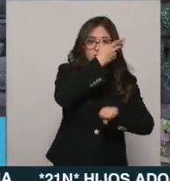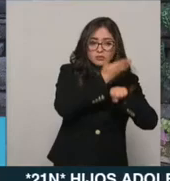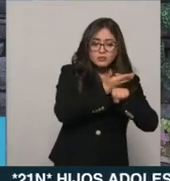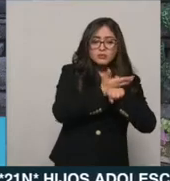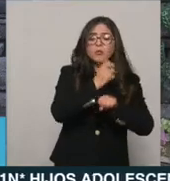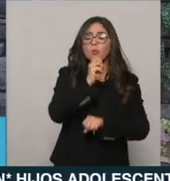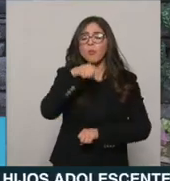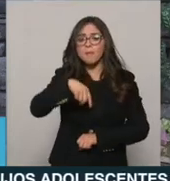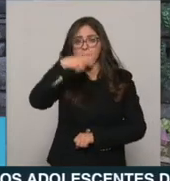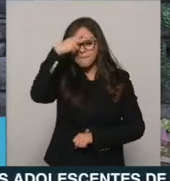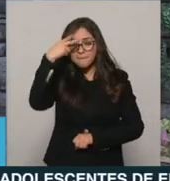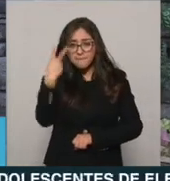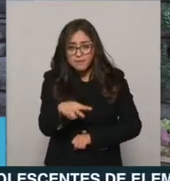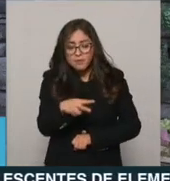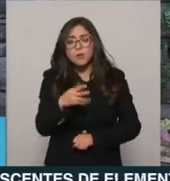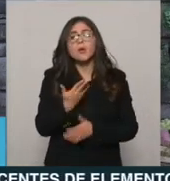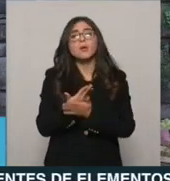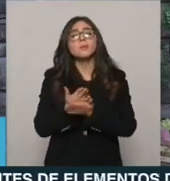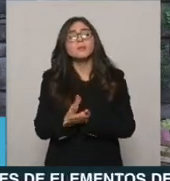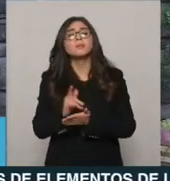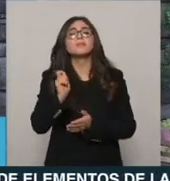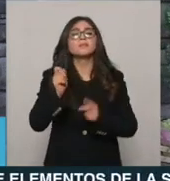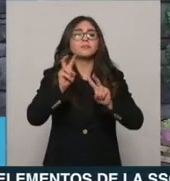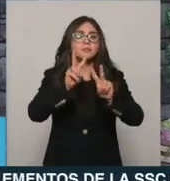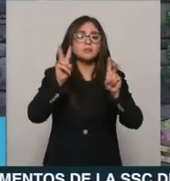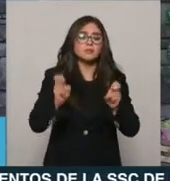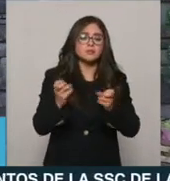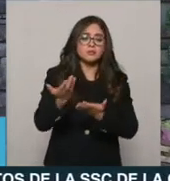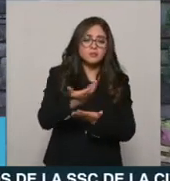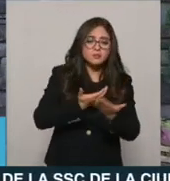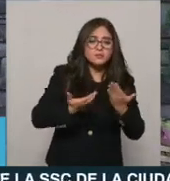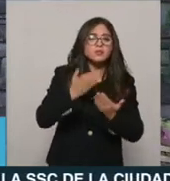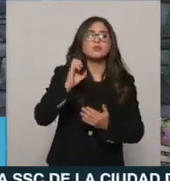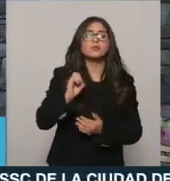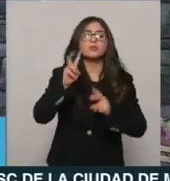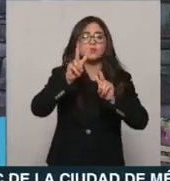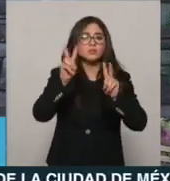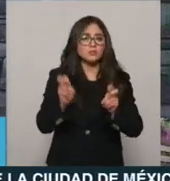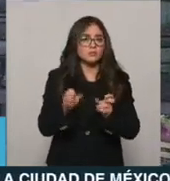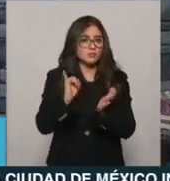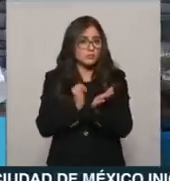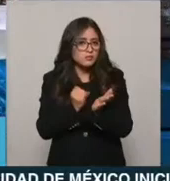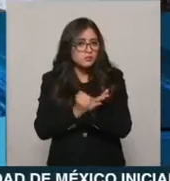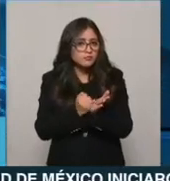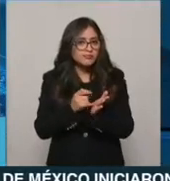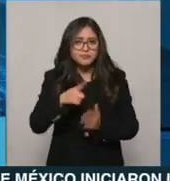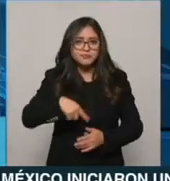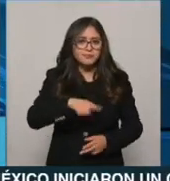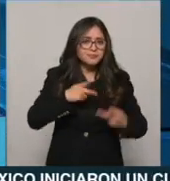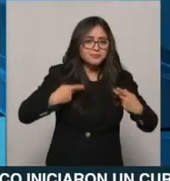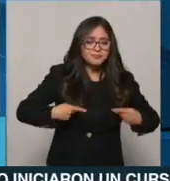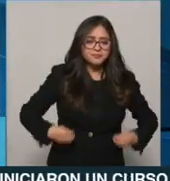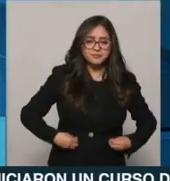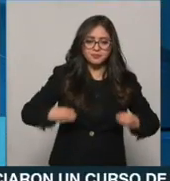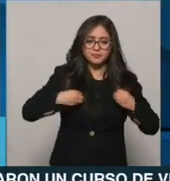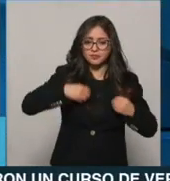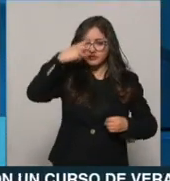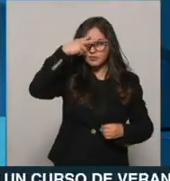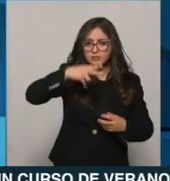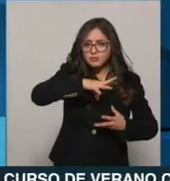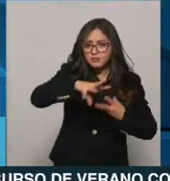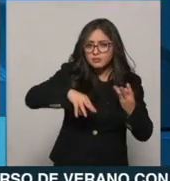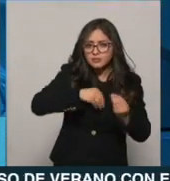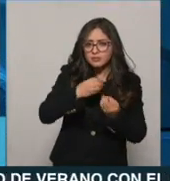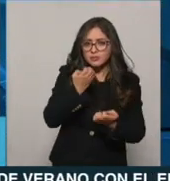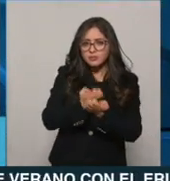Unidos, otro tema también es el aspecto comercial y el tema arancelario. ¿Podremos sentirnos tranquilos? ¿La economía en México podría estar en